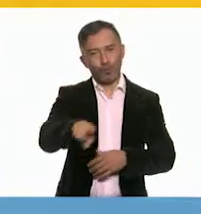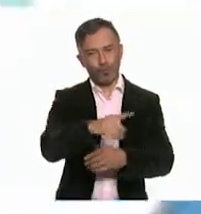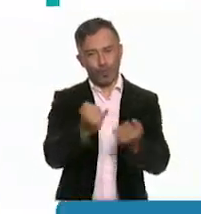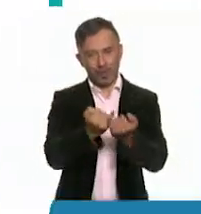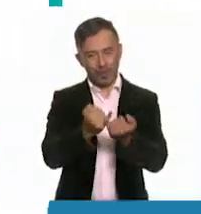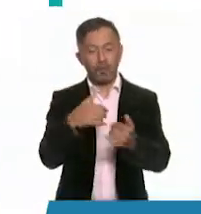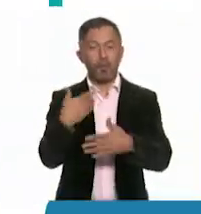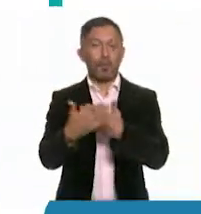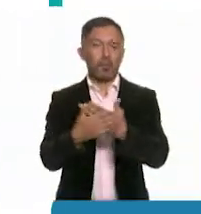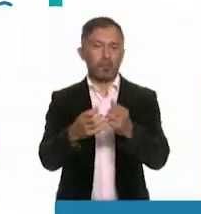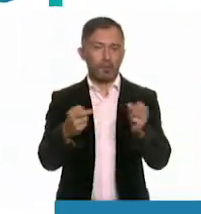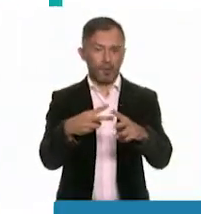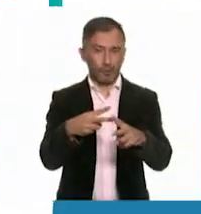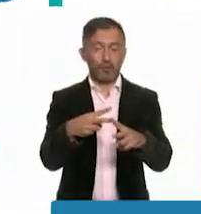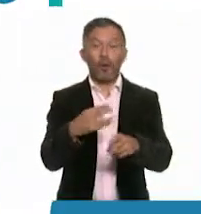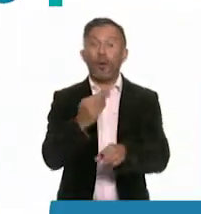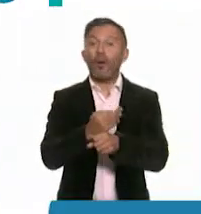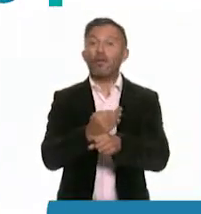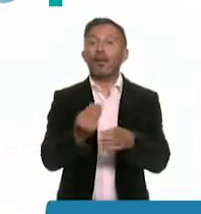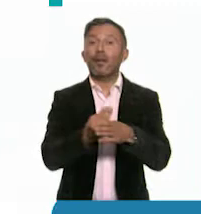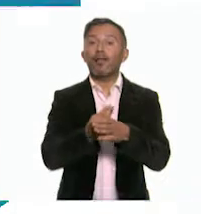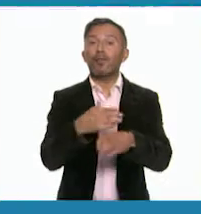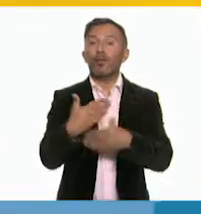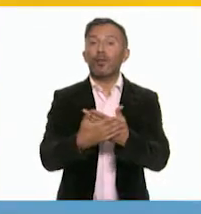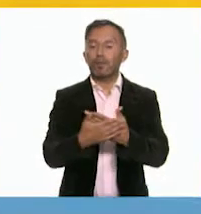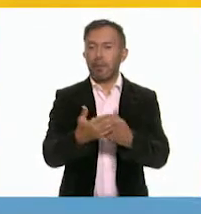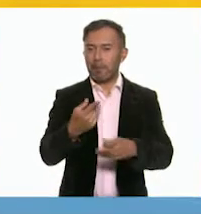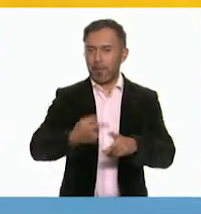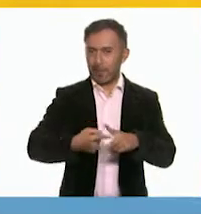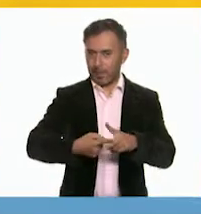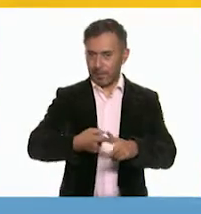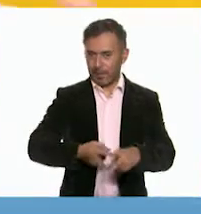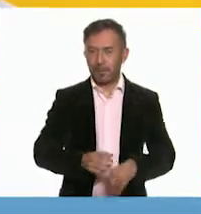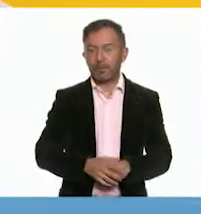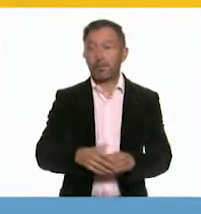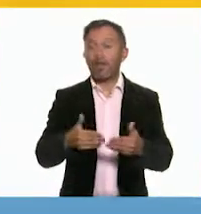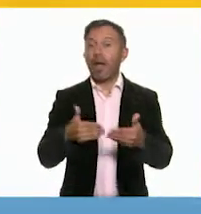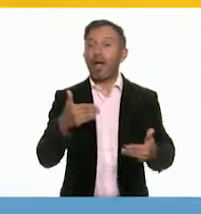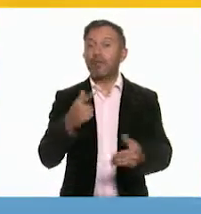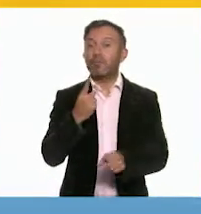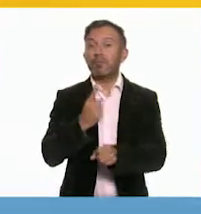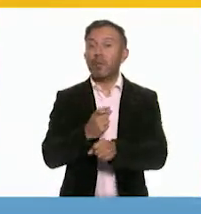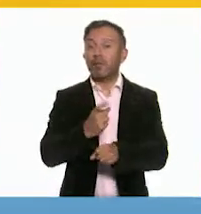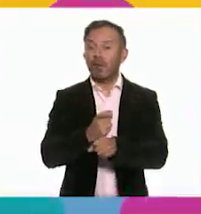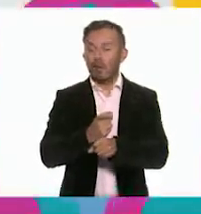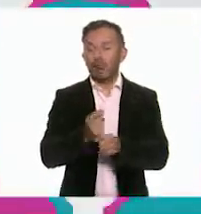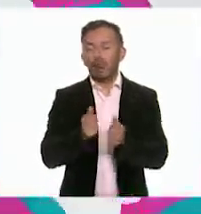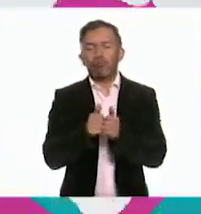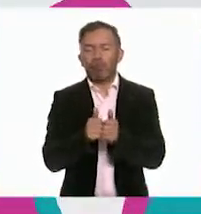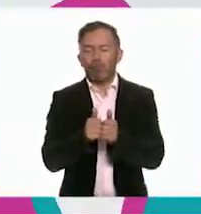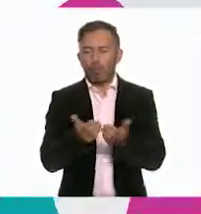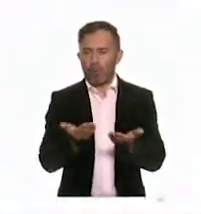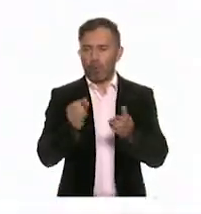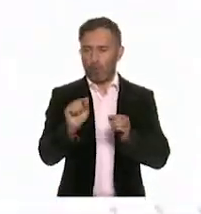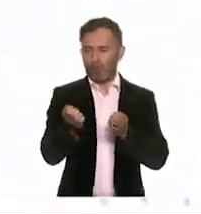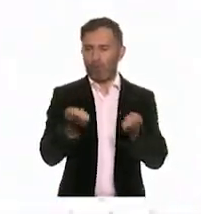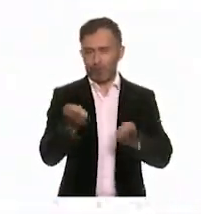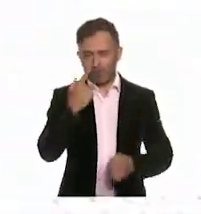próxima. A continuación, matemáticas. Pero antes, vamos a movernos un poco.